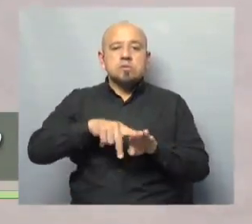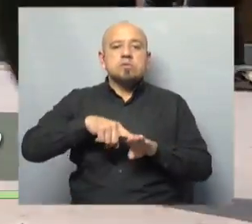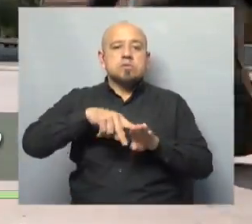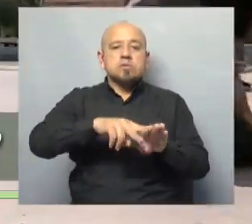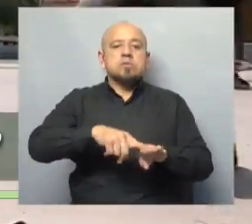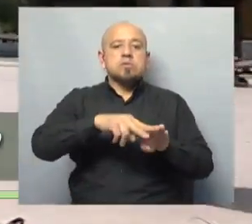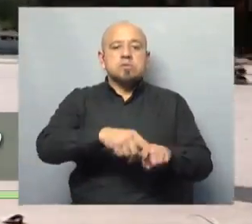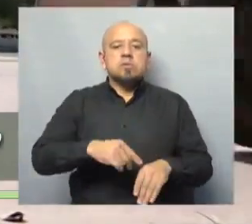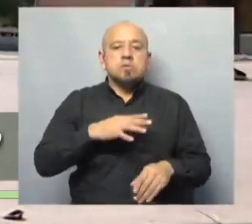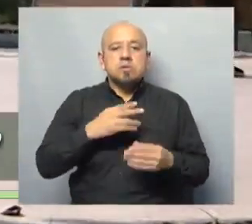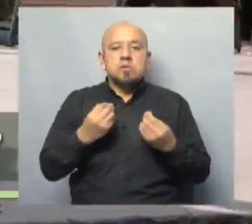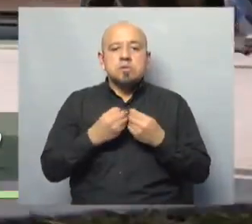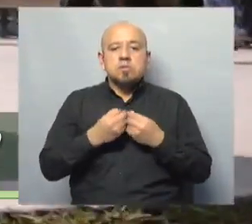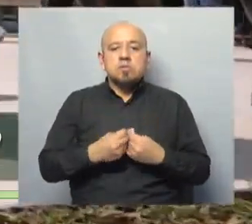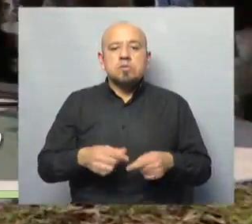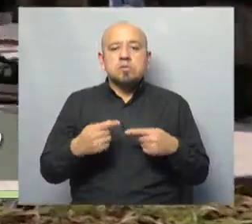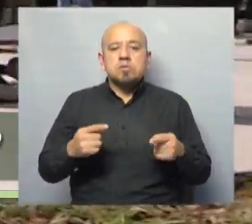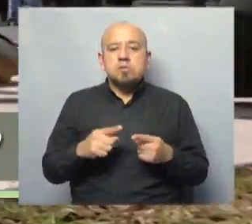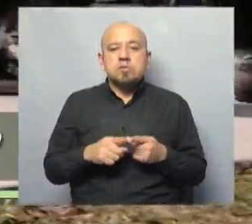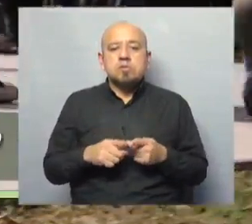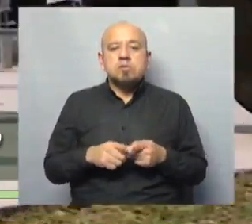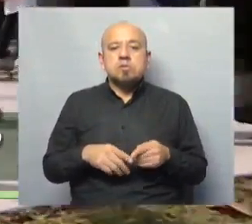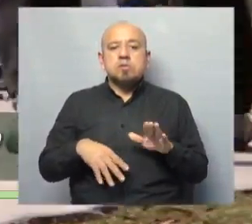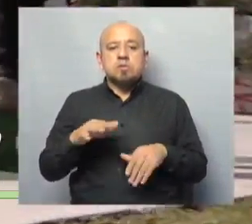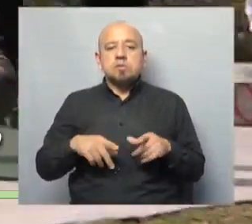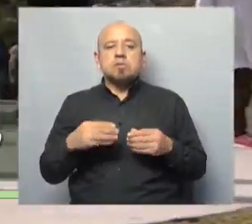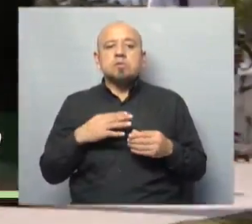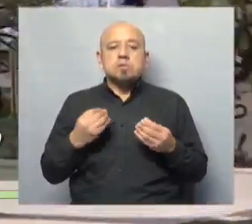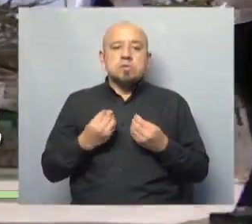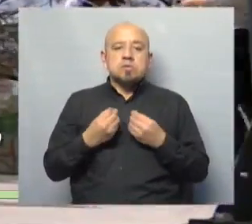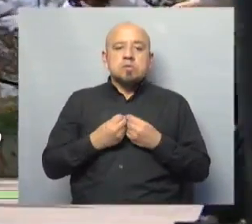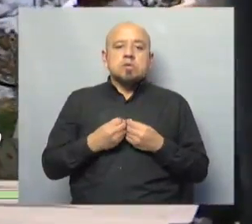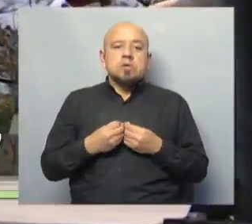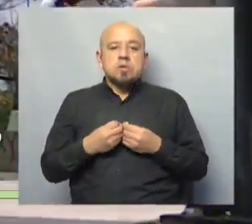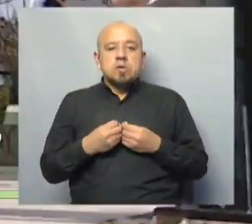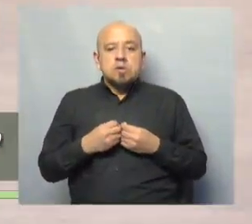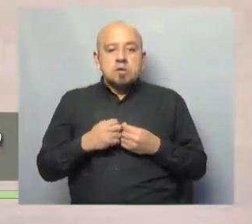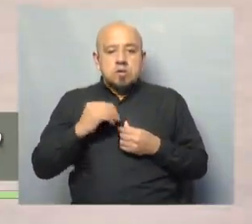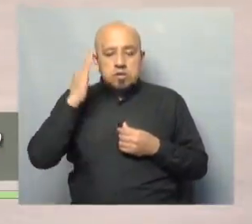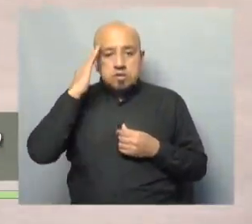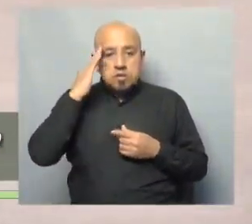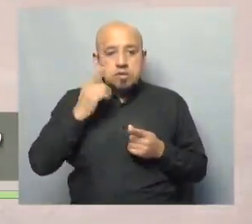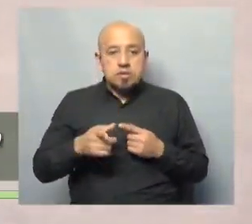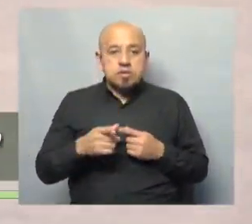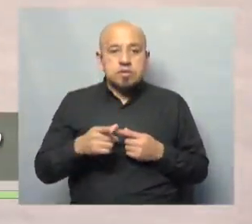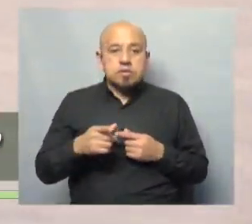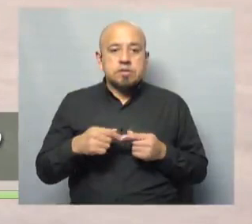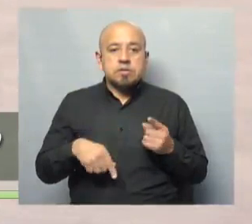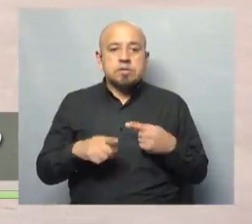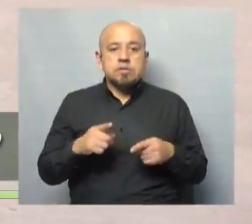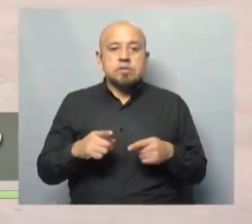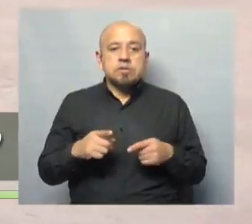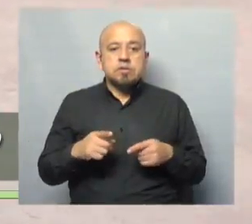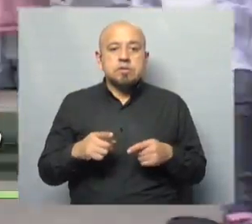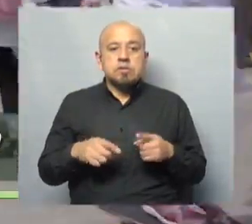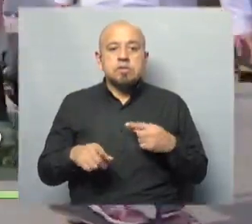pistas y reflejar un poco eso a veces si la pista está muy llena gente que ya sabe patinar incluso las bicicletas que son más robustas